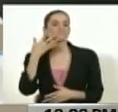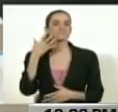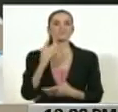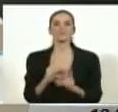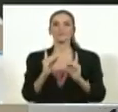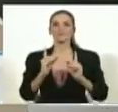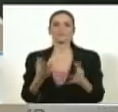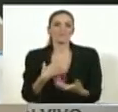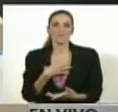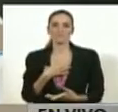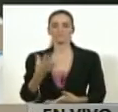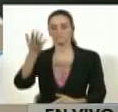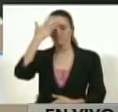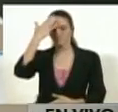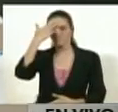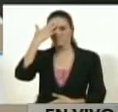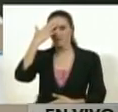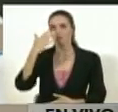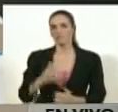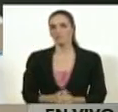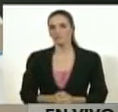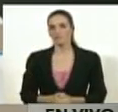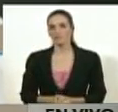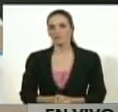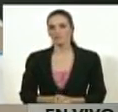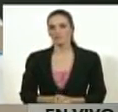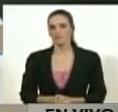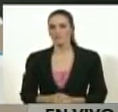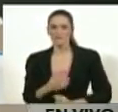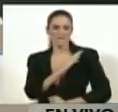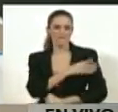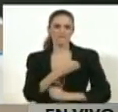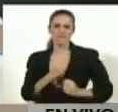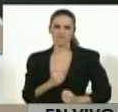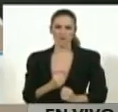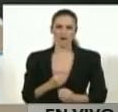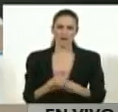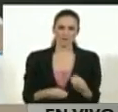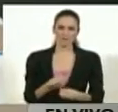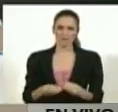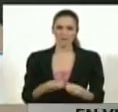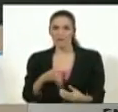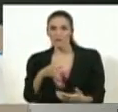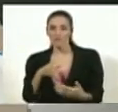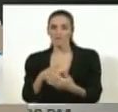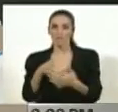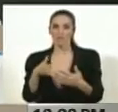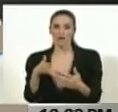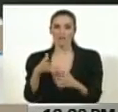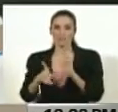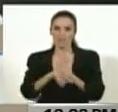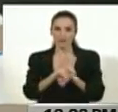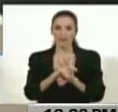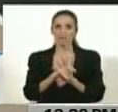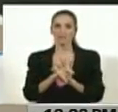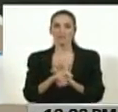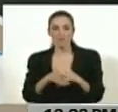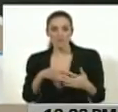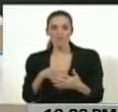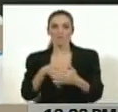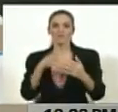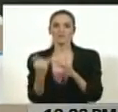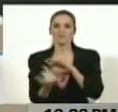decisiones sabemos que las fuerzas que se desplegaron contar a la legalidad contraria a